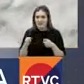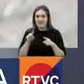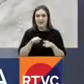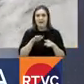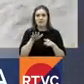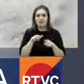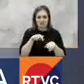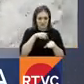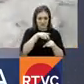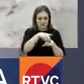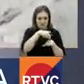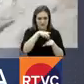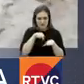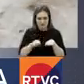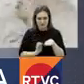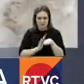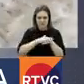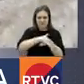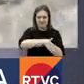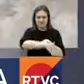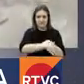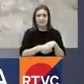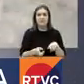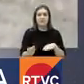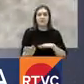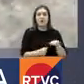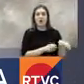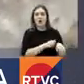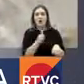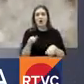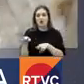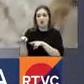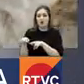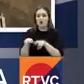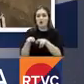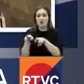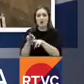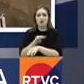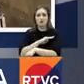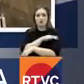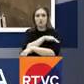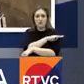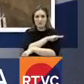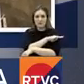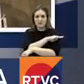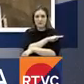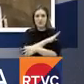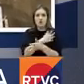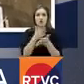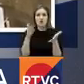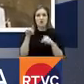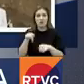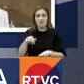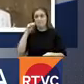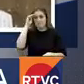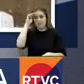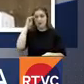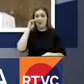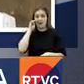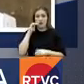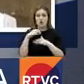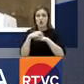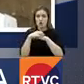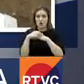tanto, el desbordamiento de la quebrada La Melgara y el río Sumapaz en Melgar, municipio del oriente de Tolimense, generó afectaciones